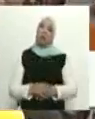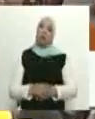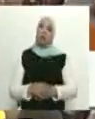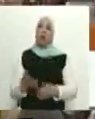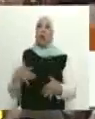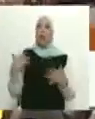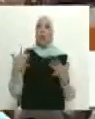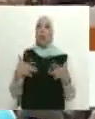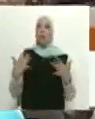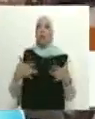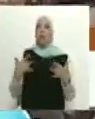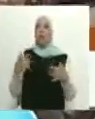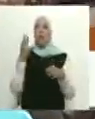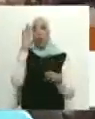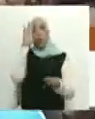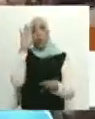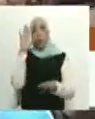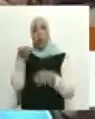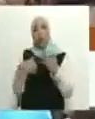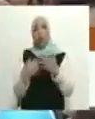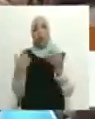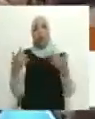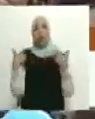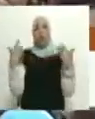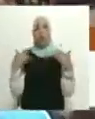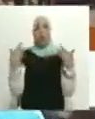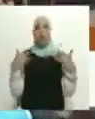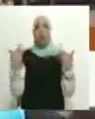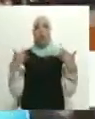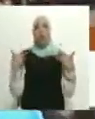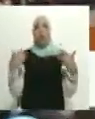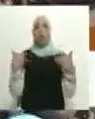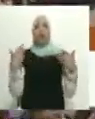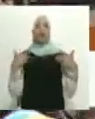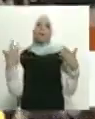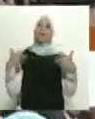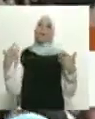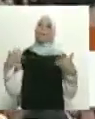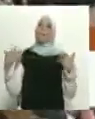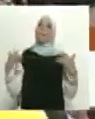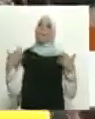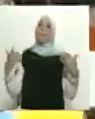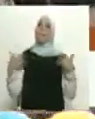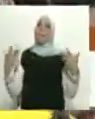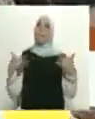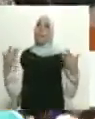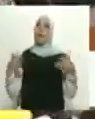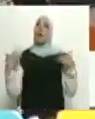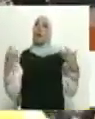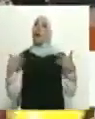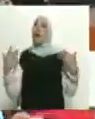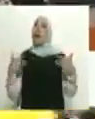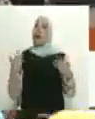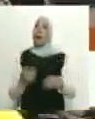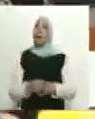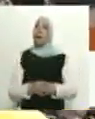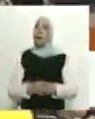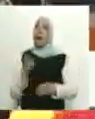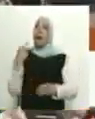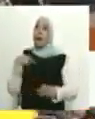emoción, se lo juro. Yo estoy bien contento, muy feliz, feliz, feliz, feliz, feliz, feliz, feliz, feliz de estar aquí.